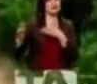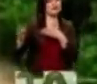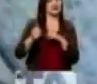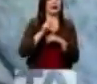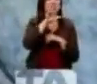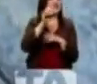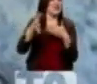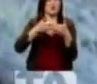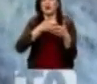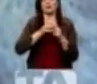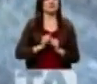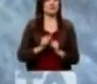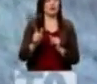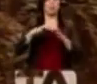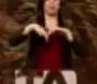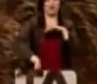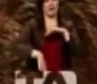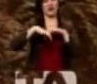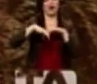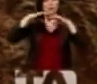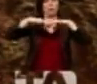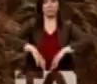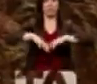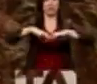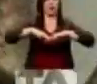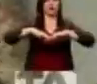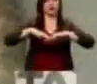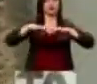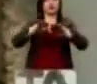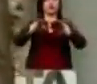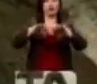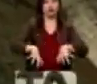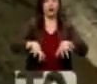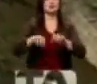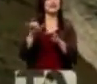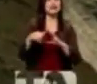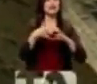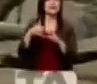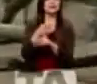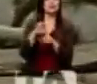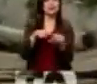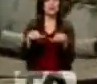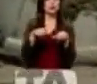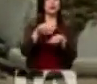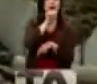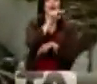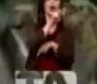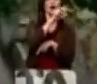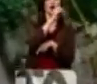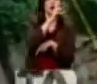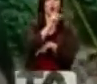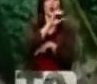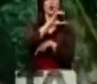de tierra, hundimientos, socavones y hasta colapsos estructurales. En Santa Elena sucedió en varias ocasiones. En Anconcito, por ejemplo, la